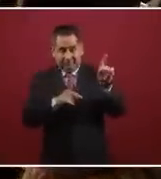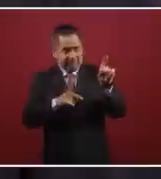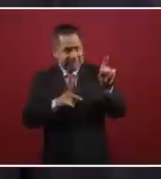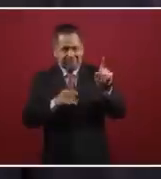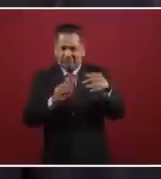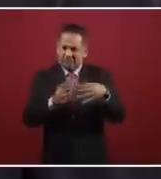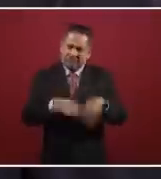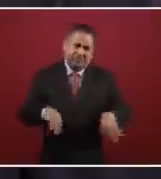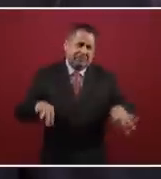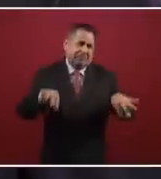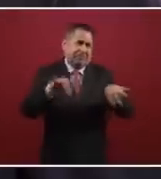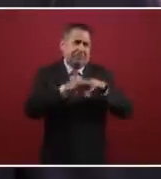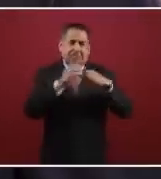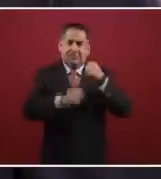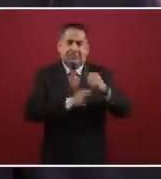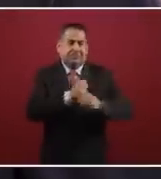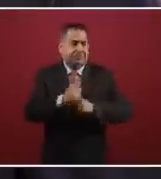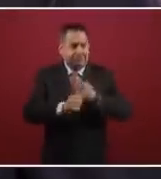importantísimo.